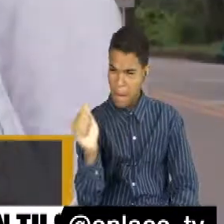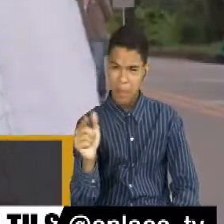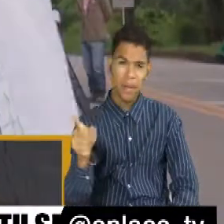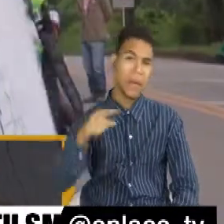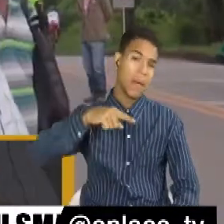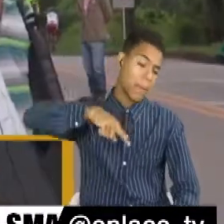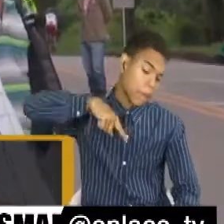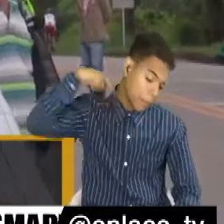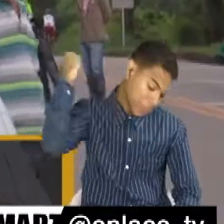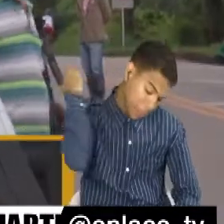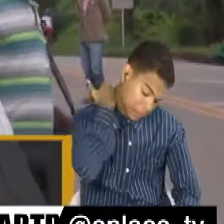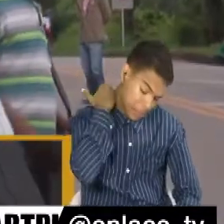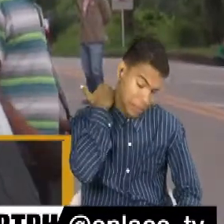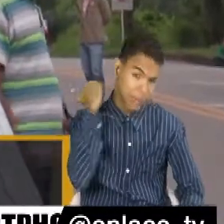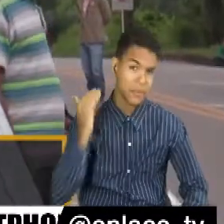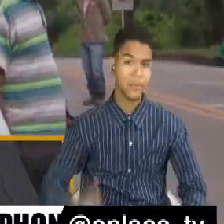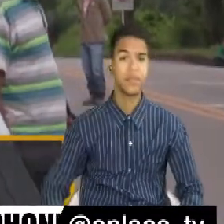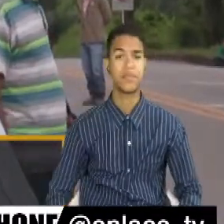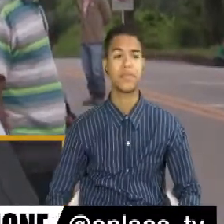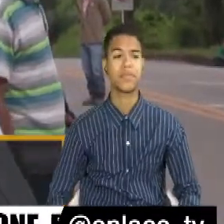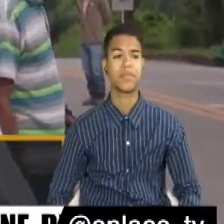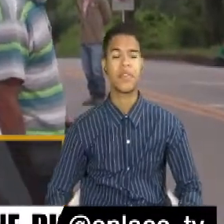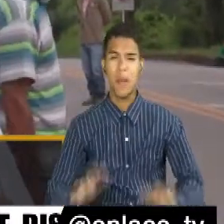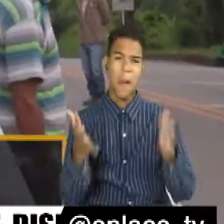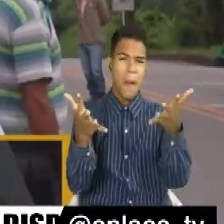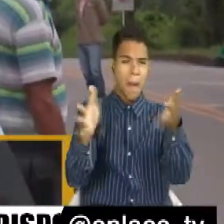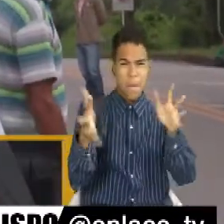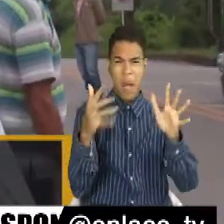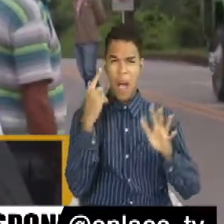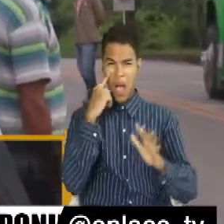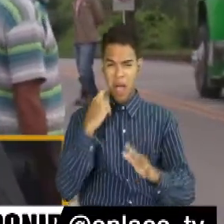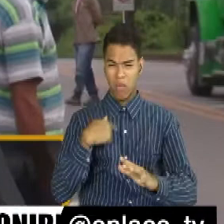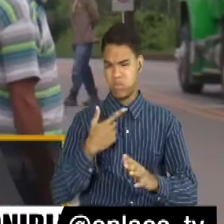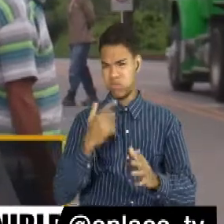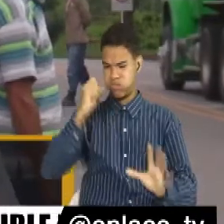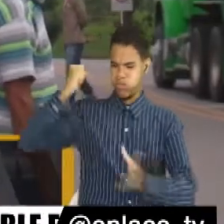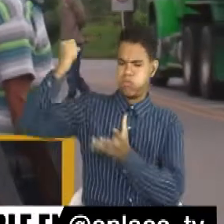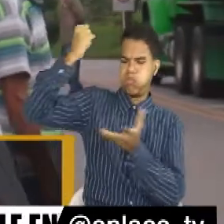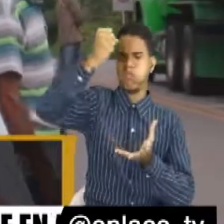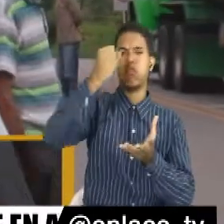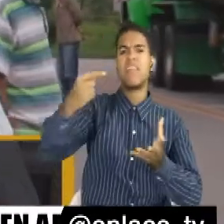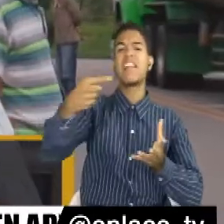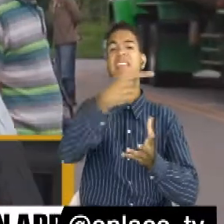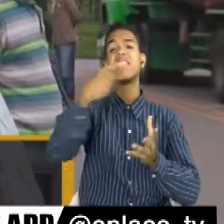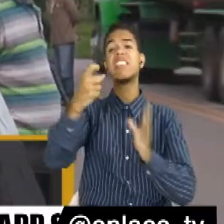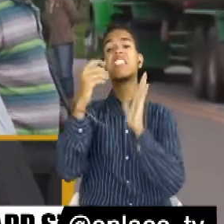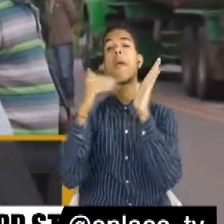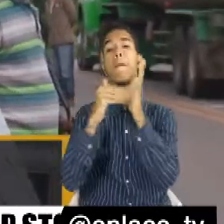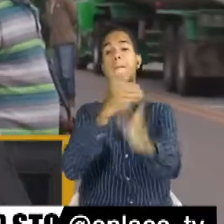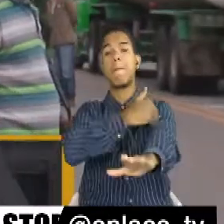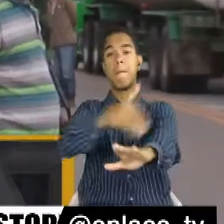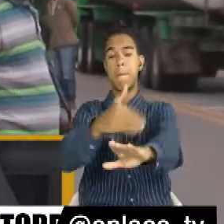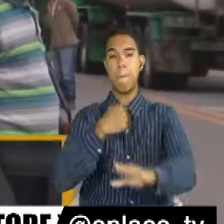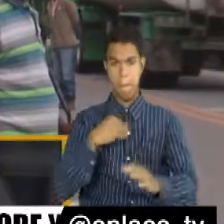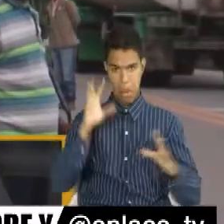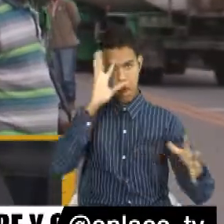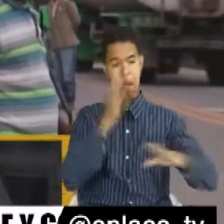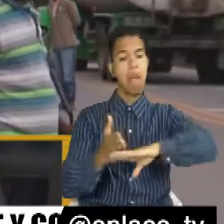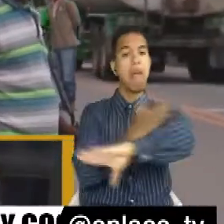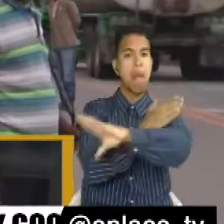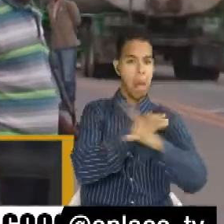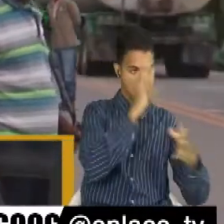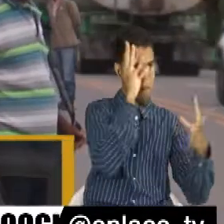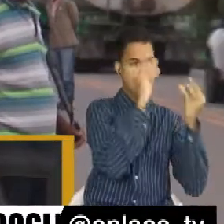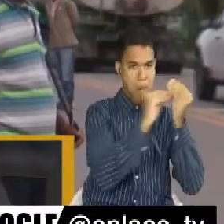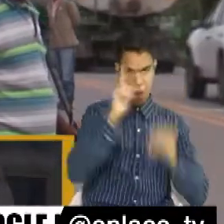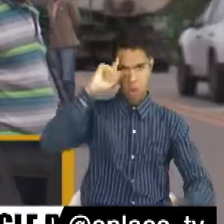el presupuesto para una obra vale 100.000, que ya el Estado hicieron los estudios que